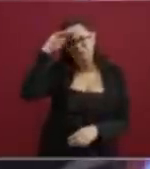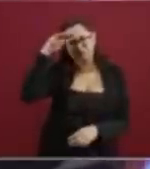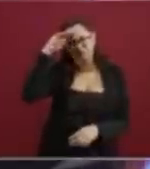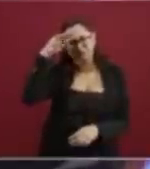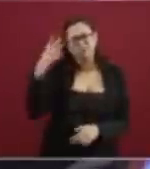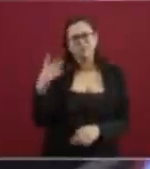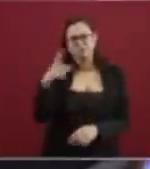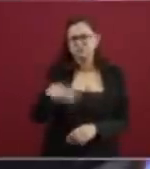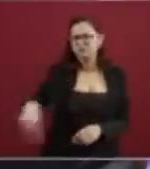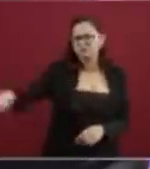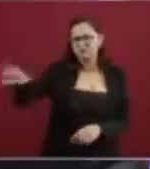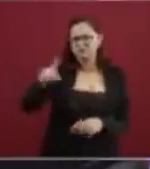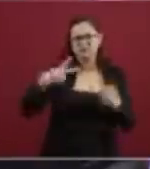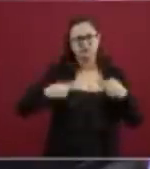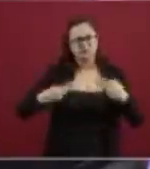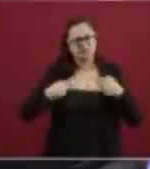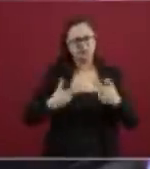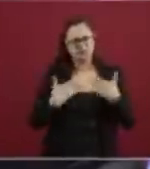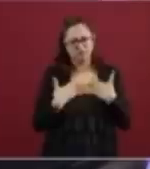comprende.